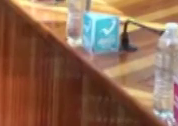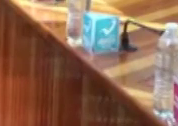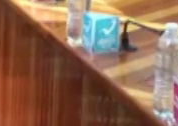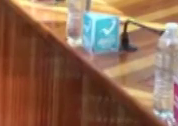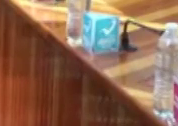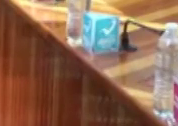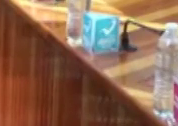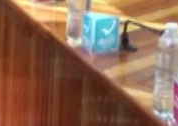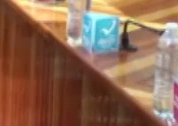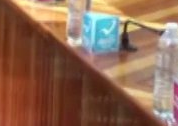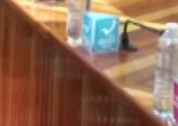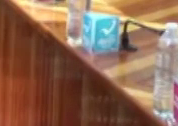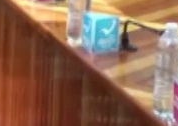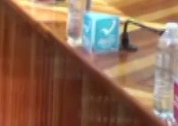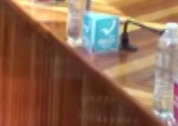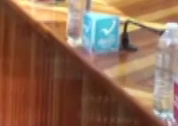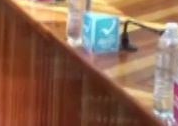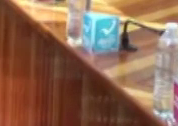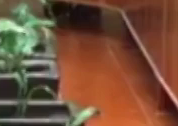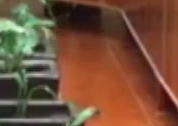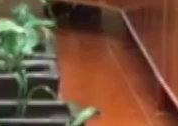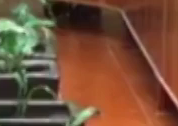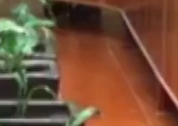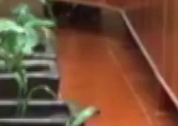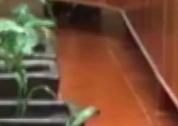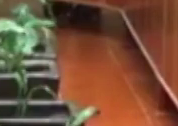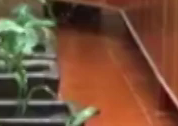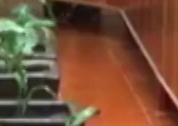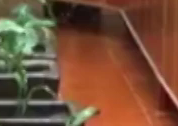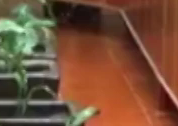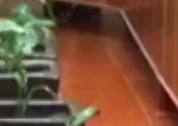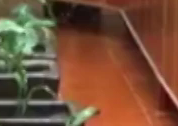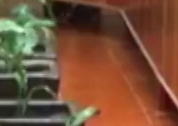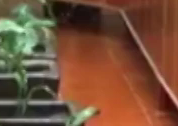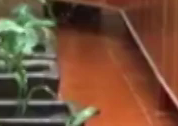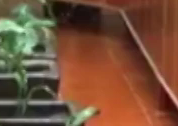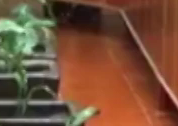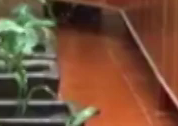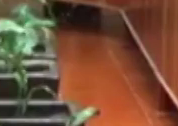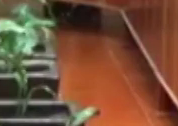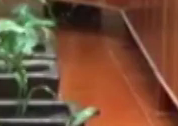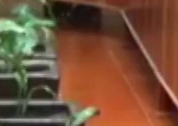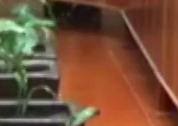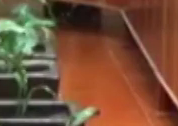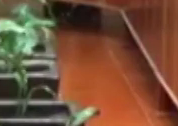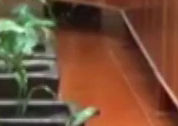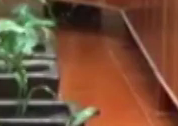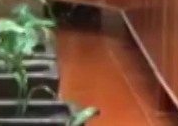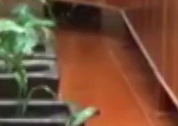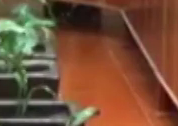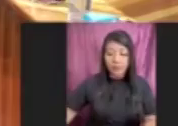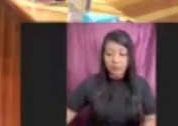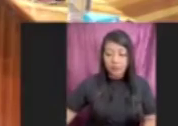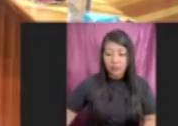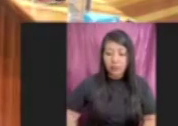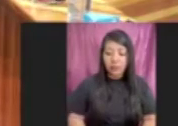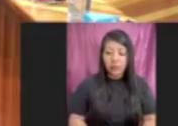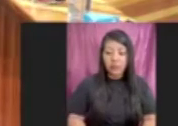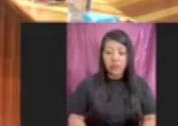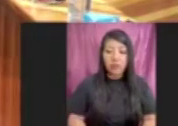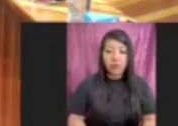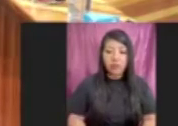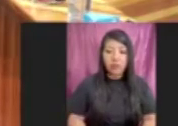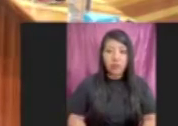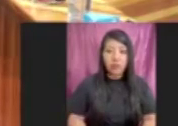El Consejo General del Instituto Tlaxcalteca de Elecciones aprobó por unanimidad el dictamen de la Comisión de Seguimiento del Sistema Informático, por el cual